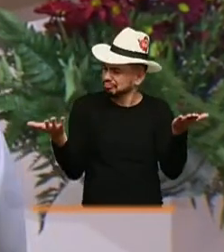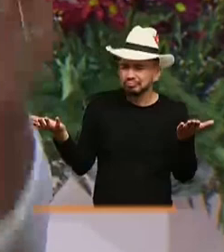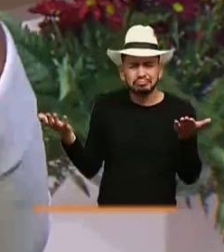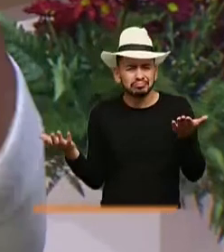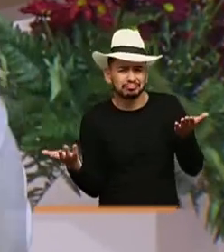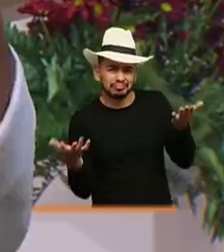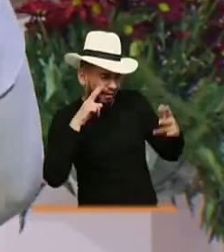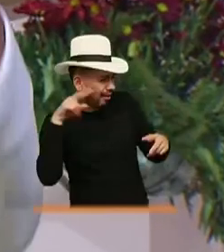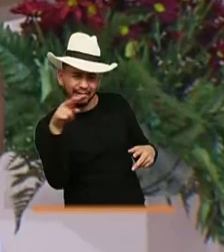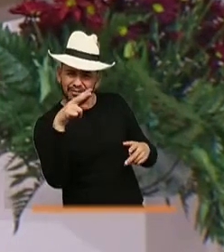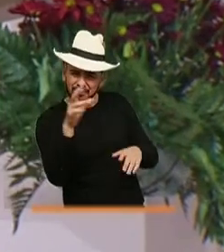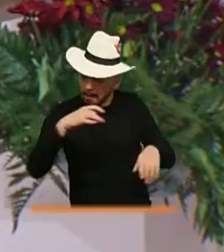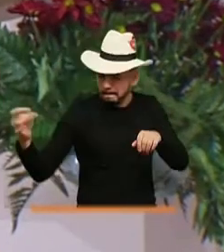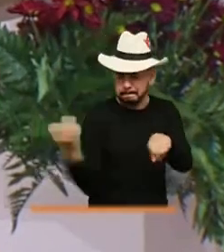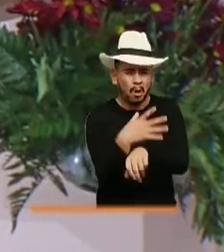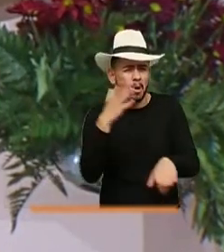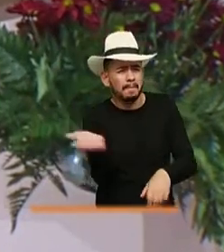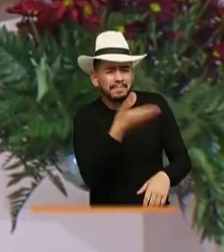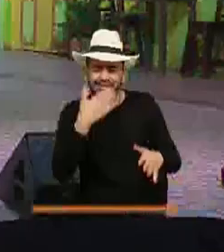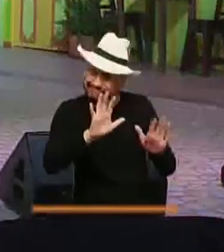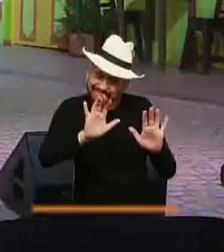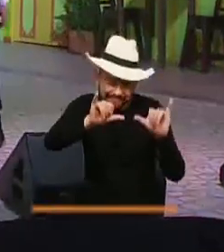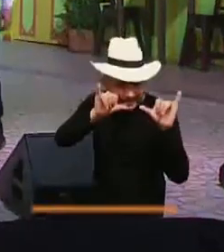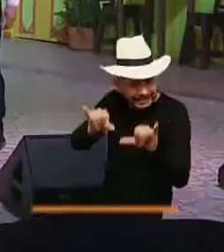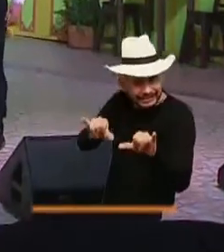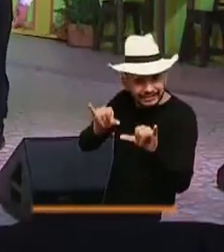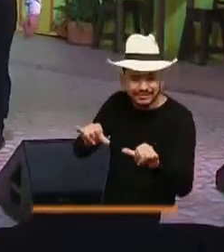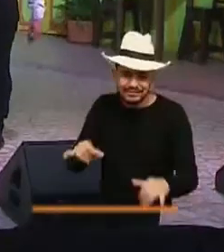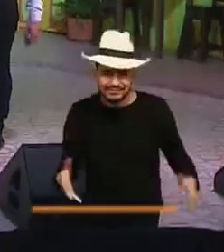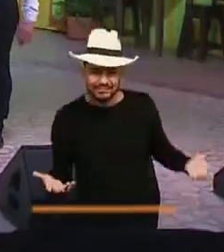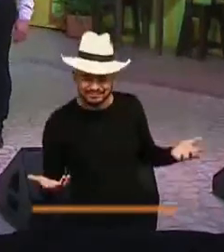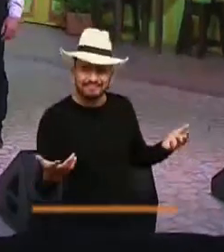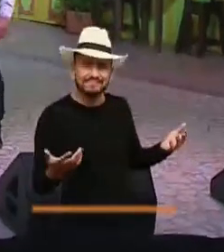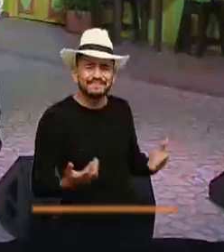galli, es mejor quedarse en casa.